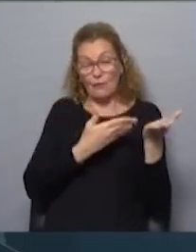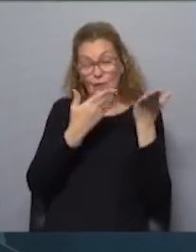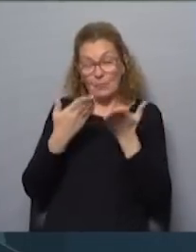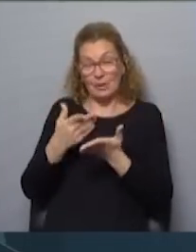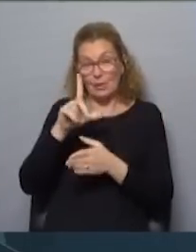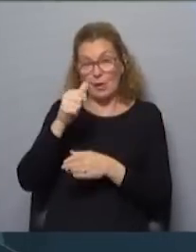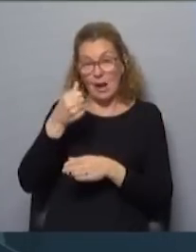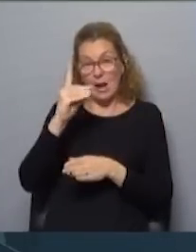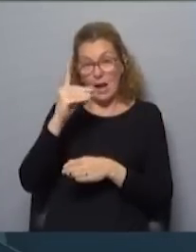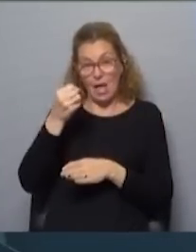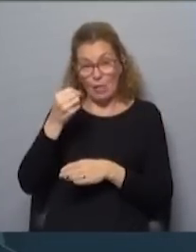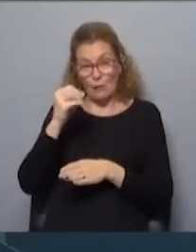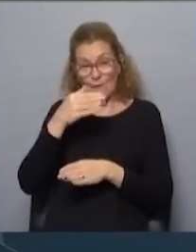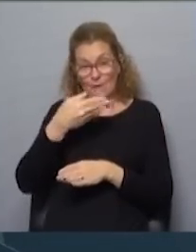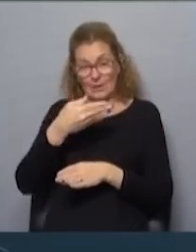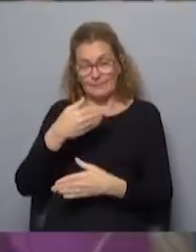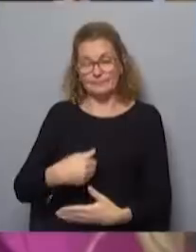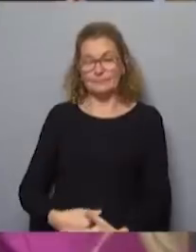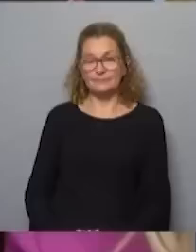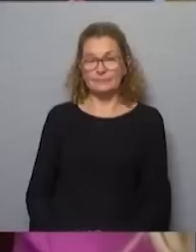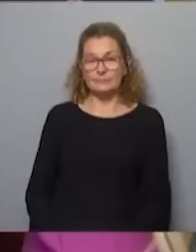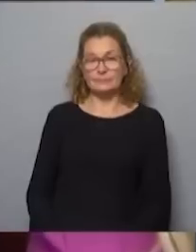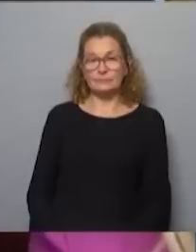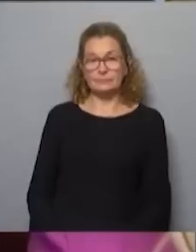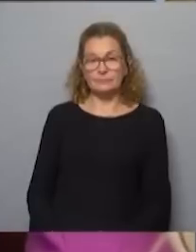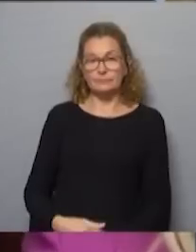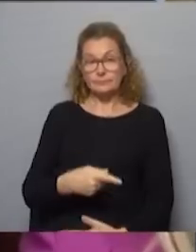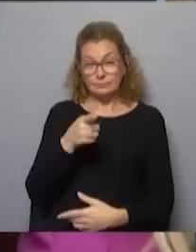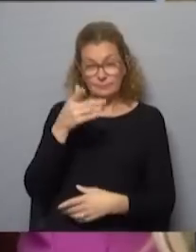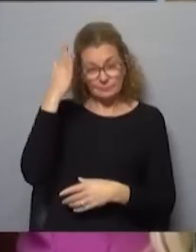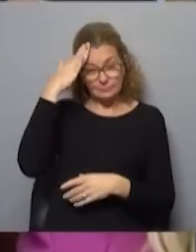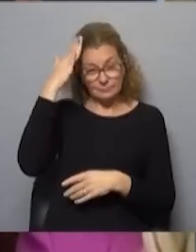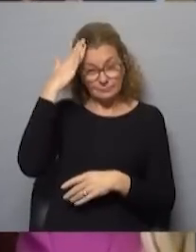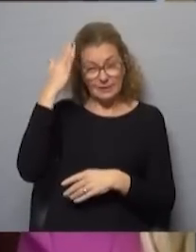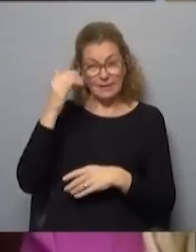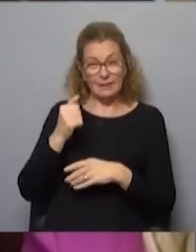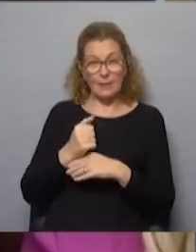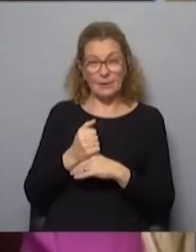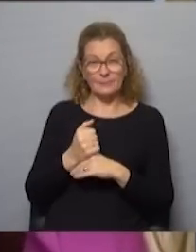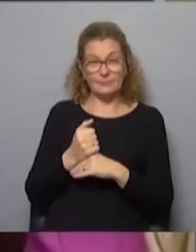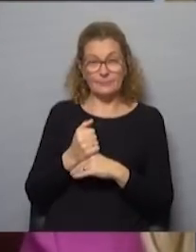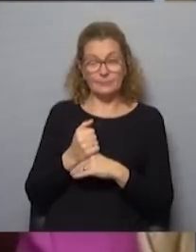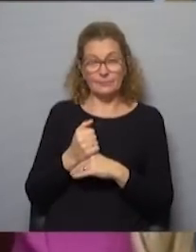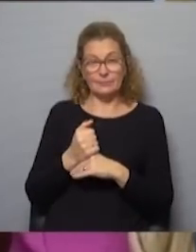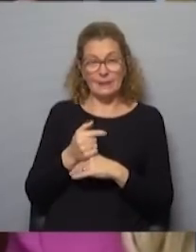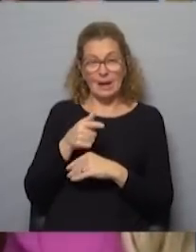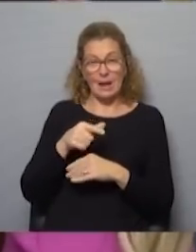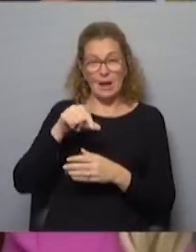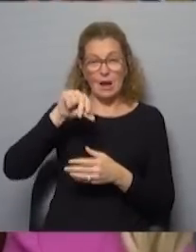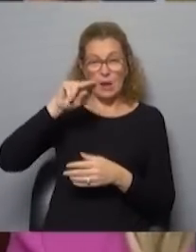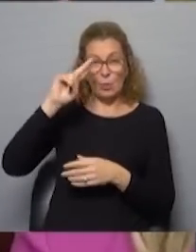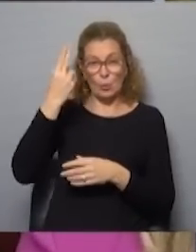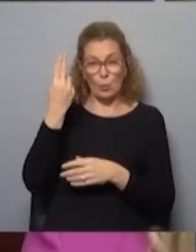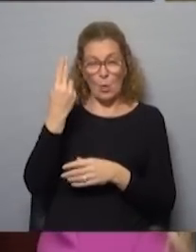bienvenidos así como en sala doré ustedes saben que en nuestro país